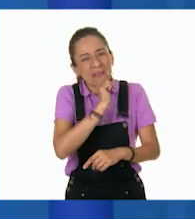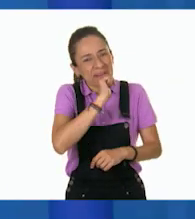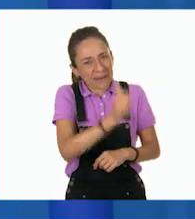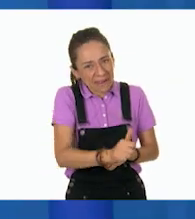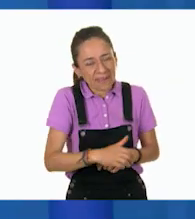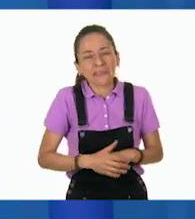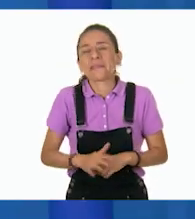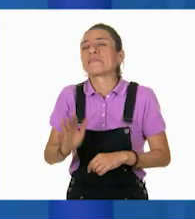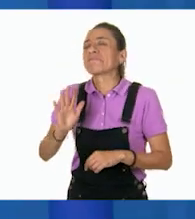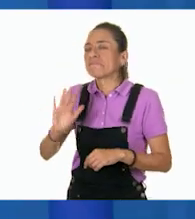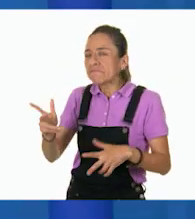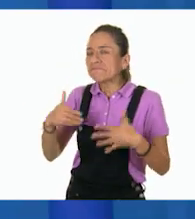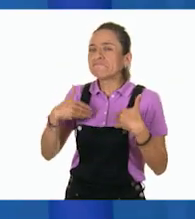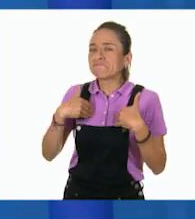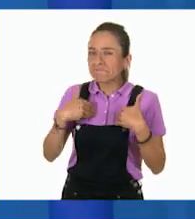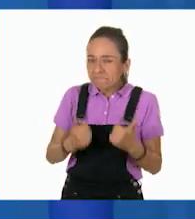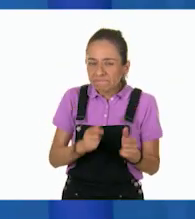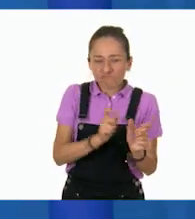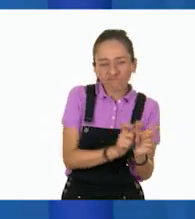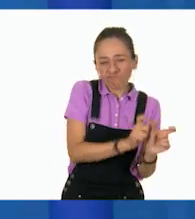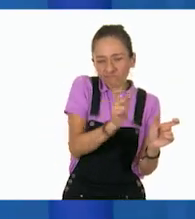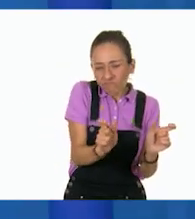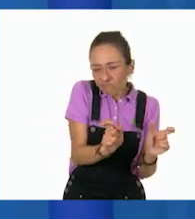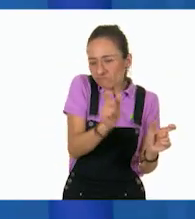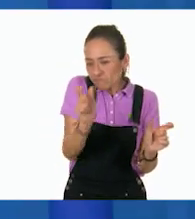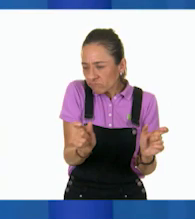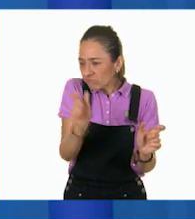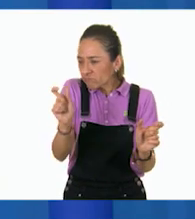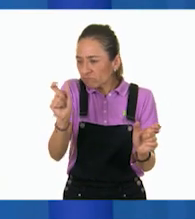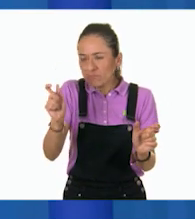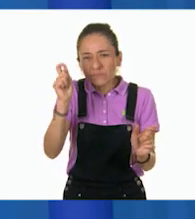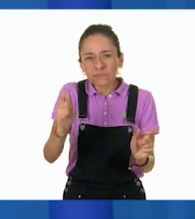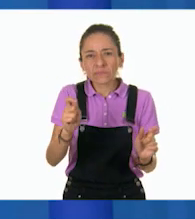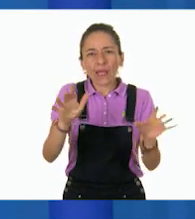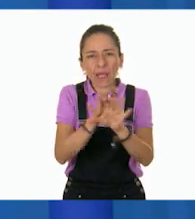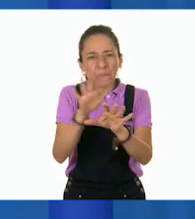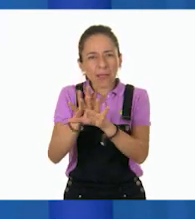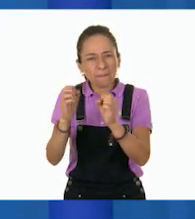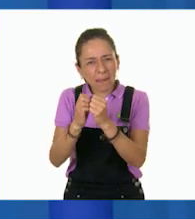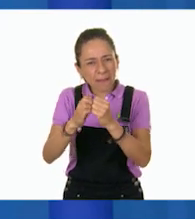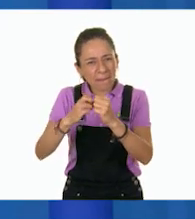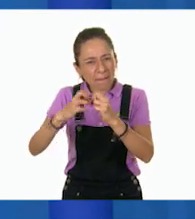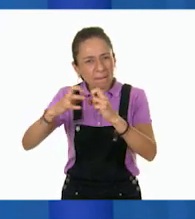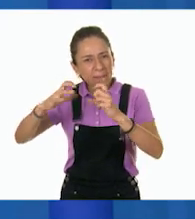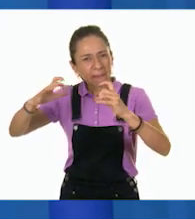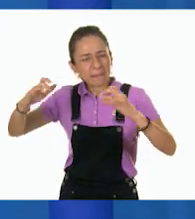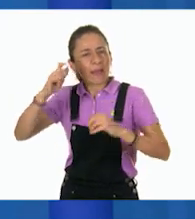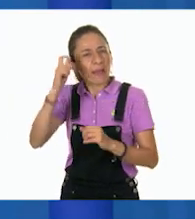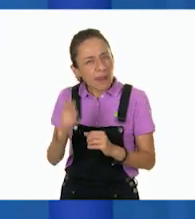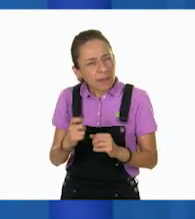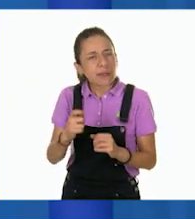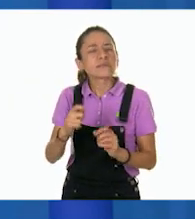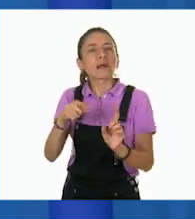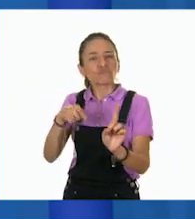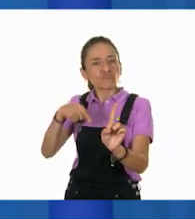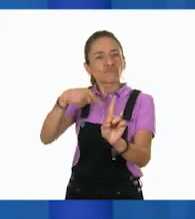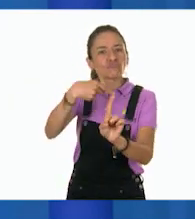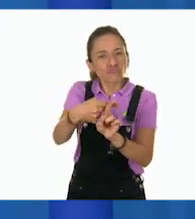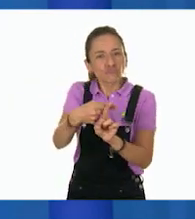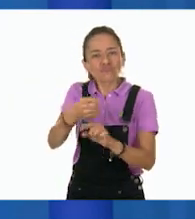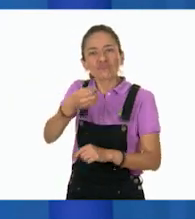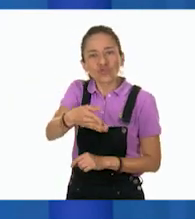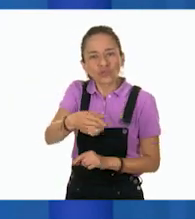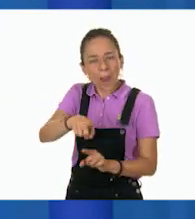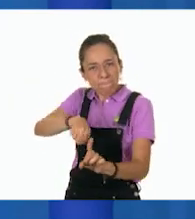Entonces podemos encontrar sucesiones donde el patrón de crecimiento o regularidad consiste en sumar un número constante al